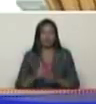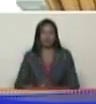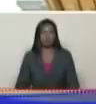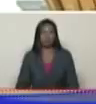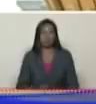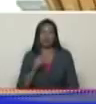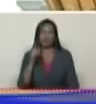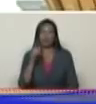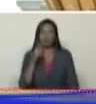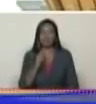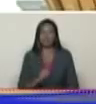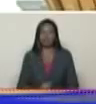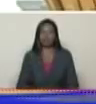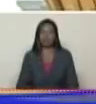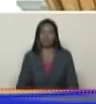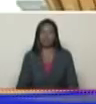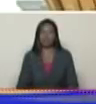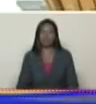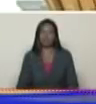opción